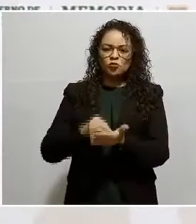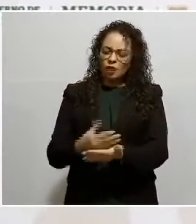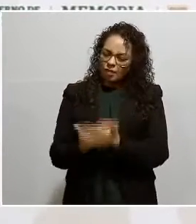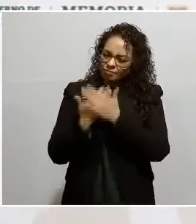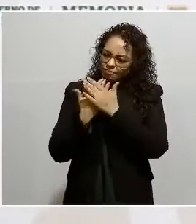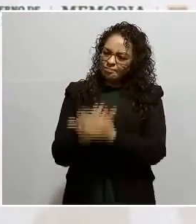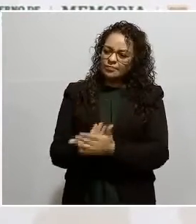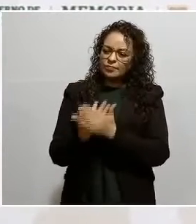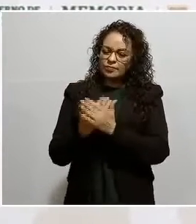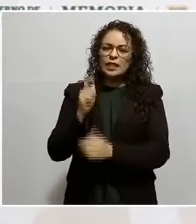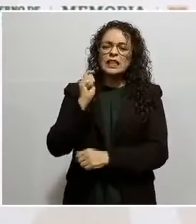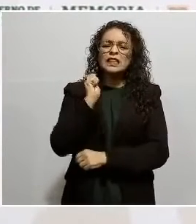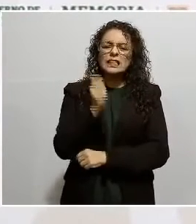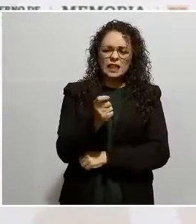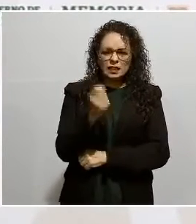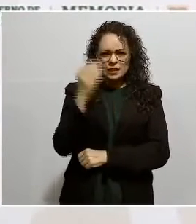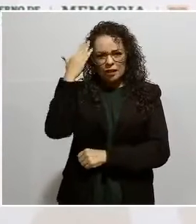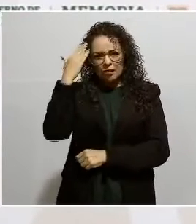democrático,